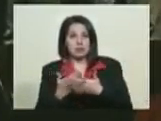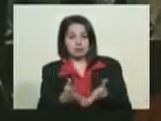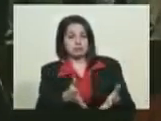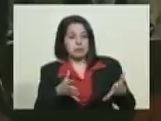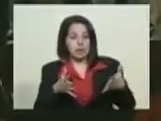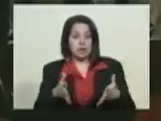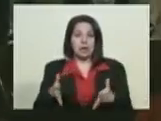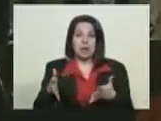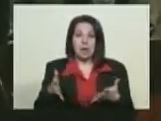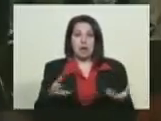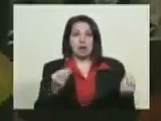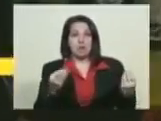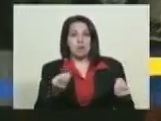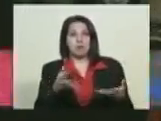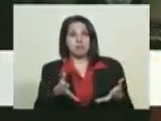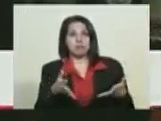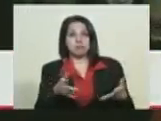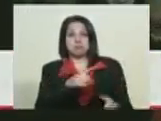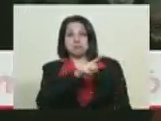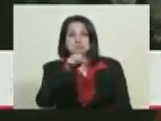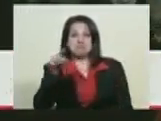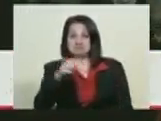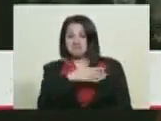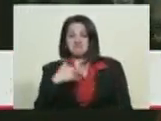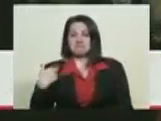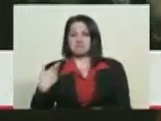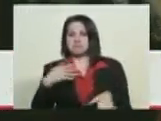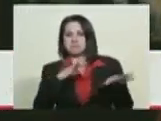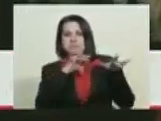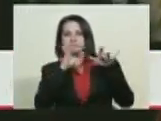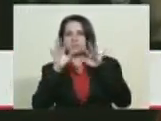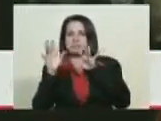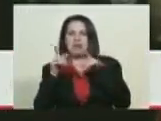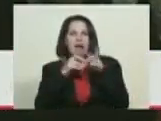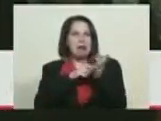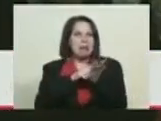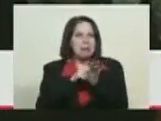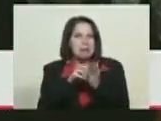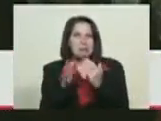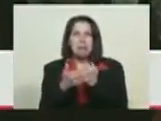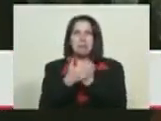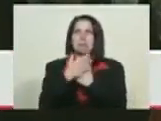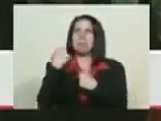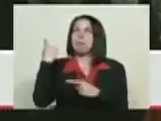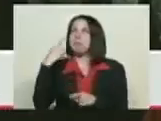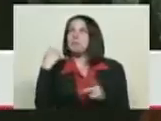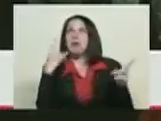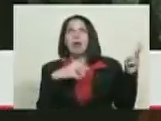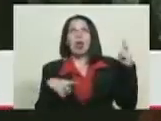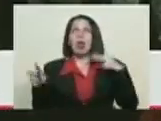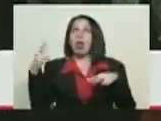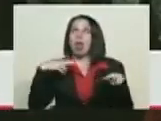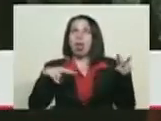también una gran victoria. Y ellos quisieron disimular, pasar agachados, hacerse los locos.